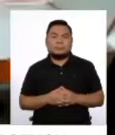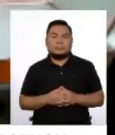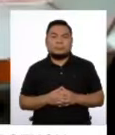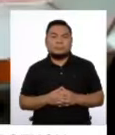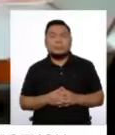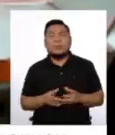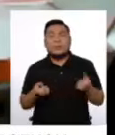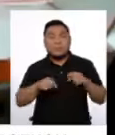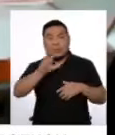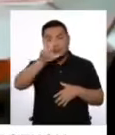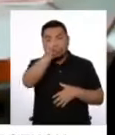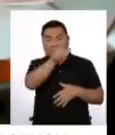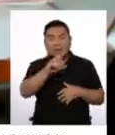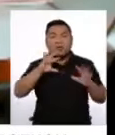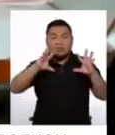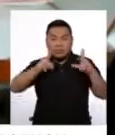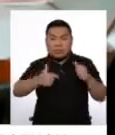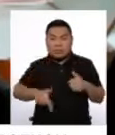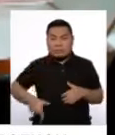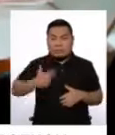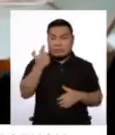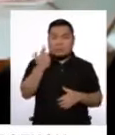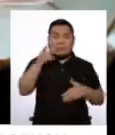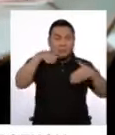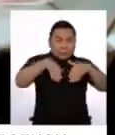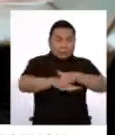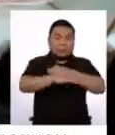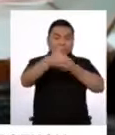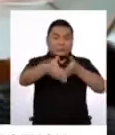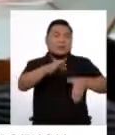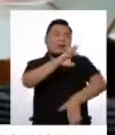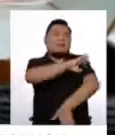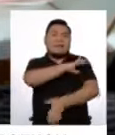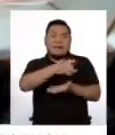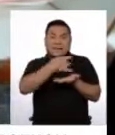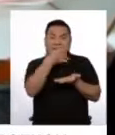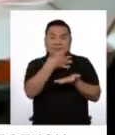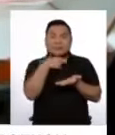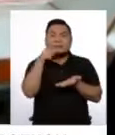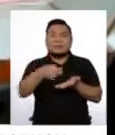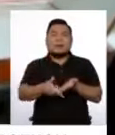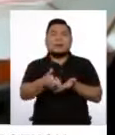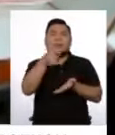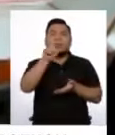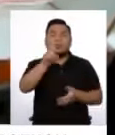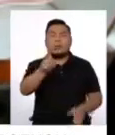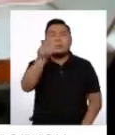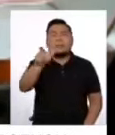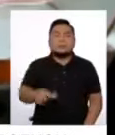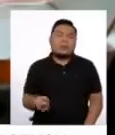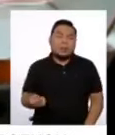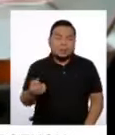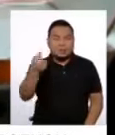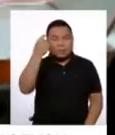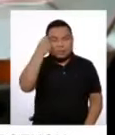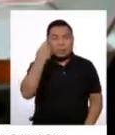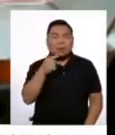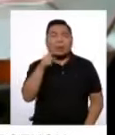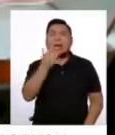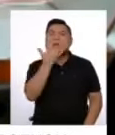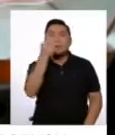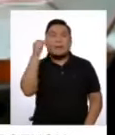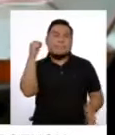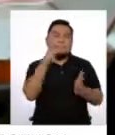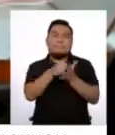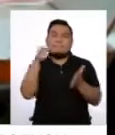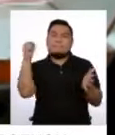Cuando tres delincuentes armados ingresaron al establecimiento, hirieron a un delincuente en la cabeza y rompieron las lunas para